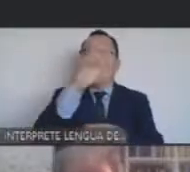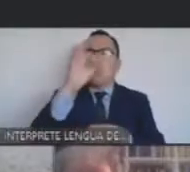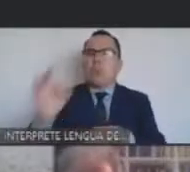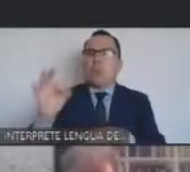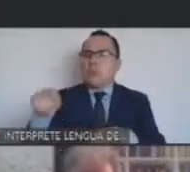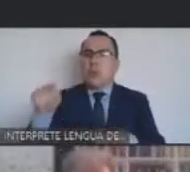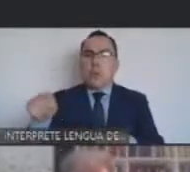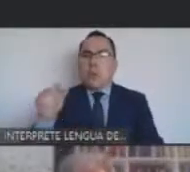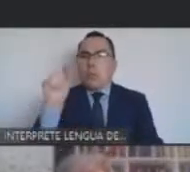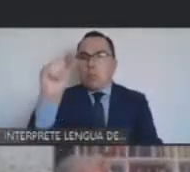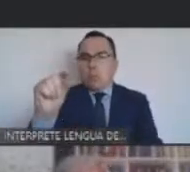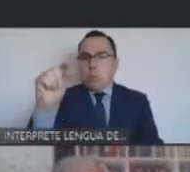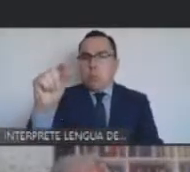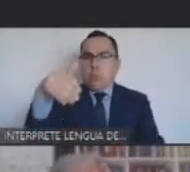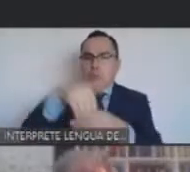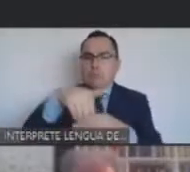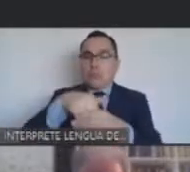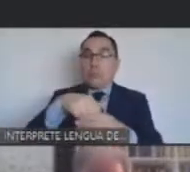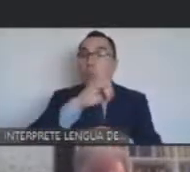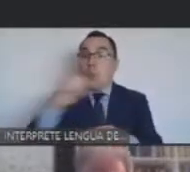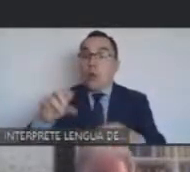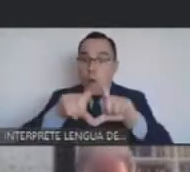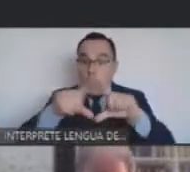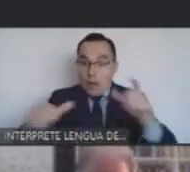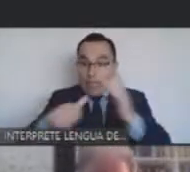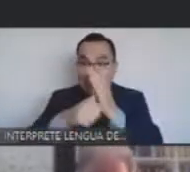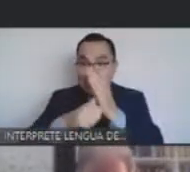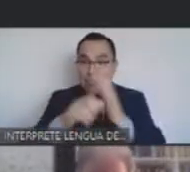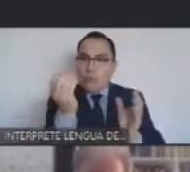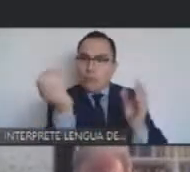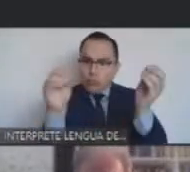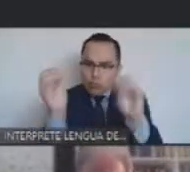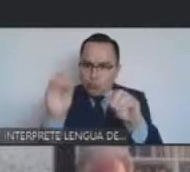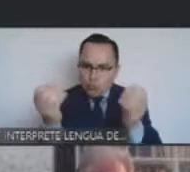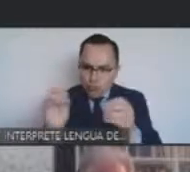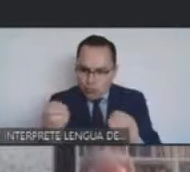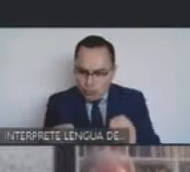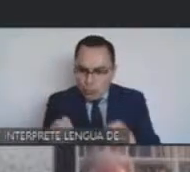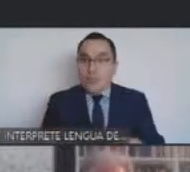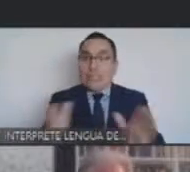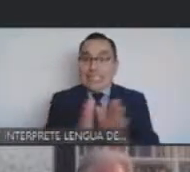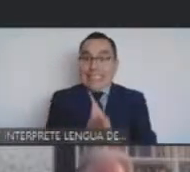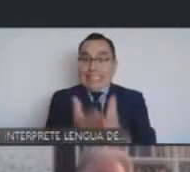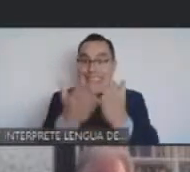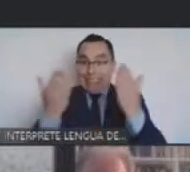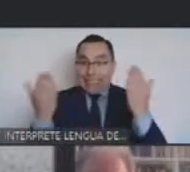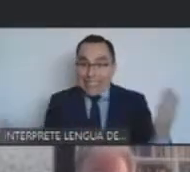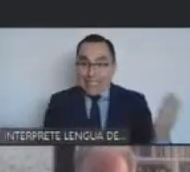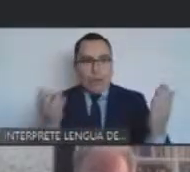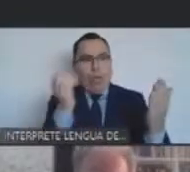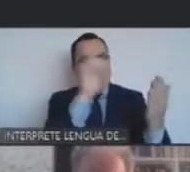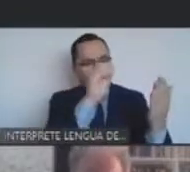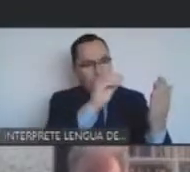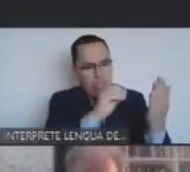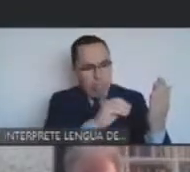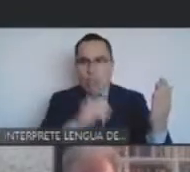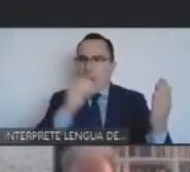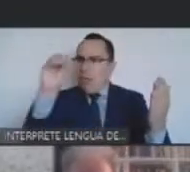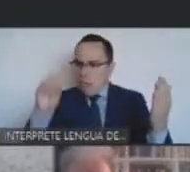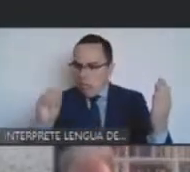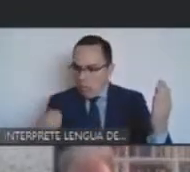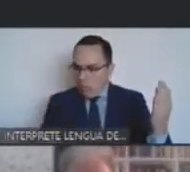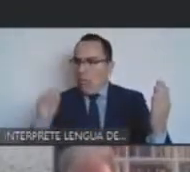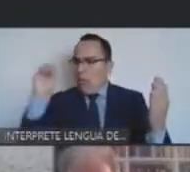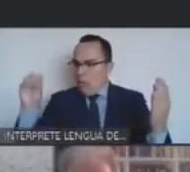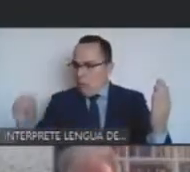militantes. Los padrones eran poco confiables. De hecho, parte de la lucha electoral dentro de un partido consistía en definir un